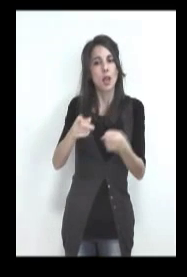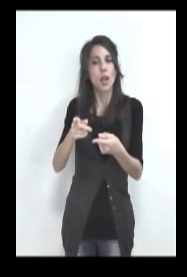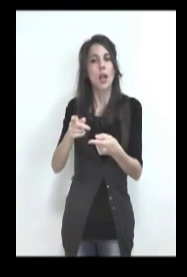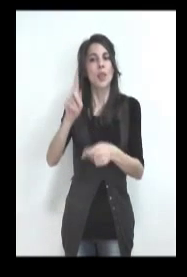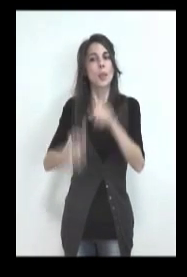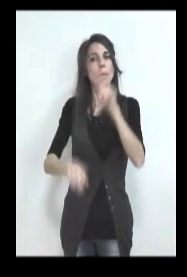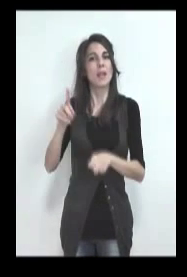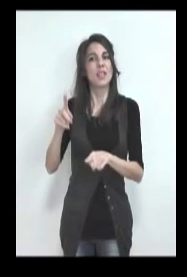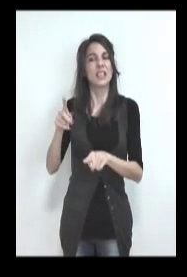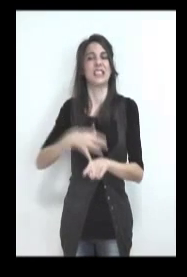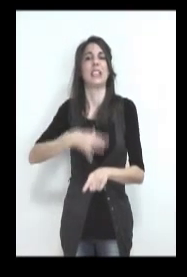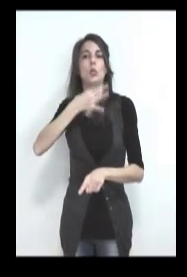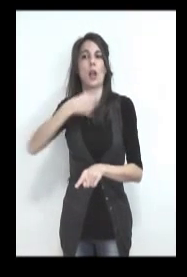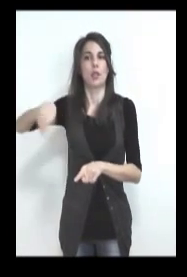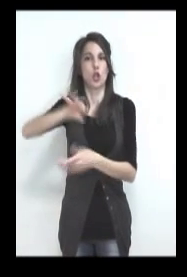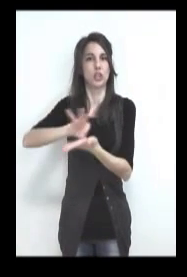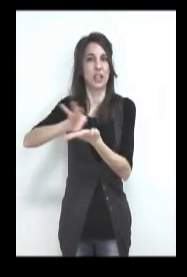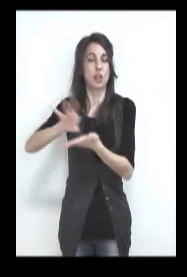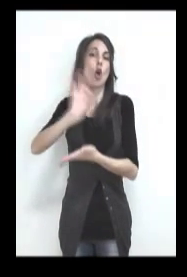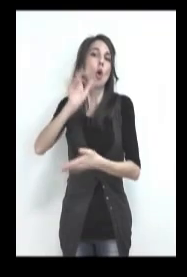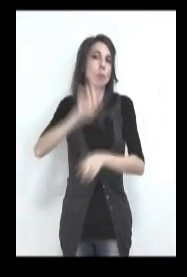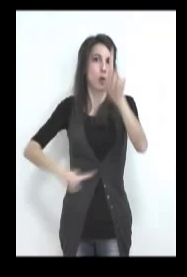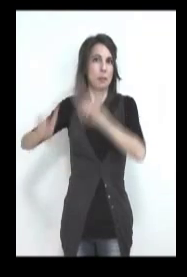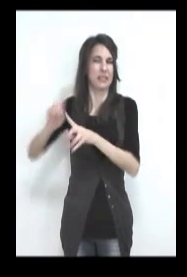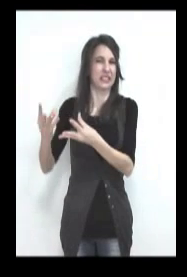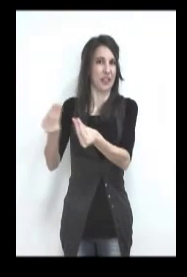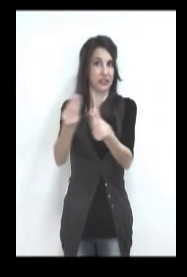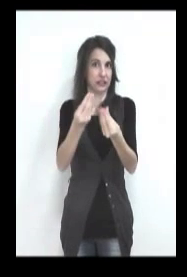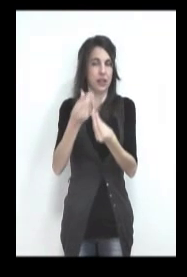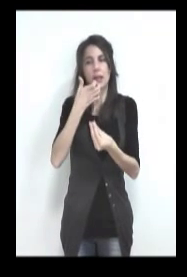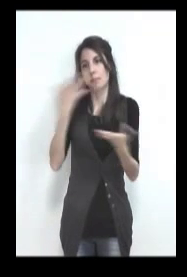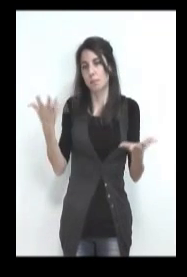algún servicio o a problemas de densidad. En los medios rurales